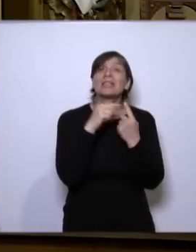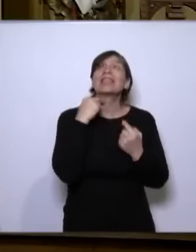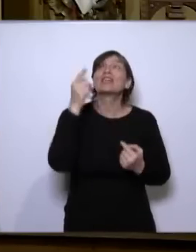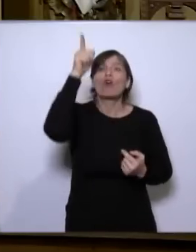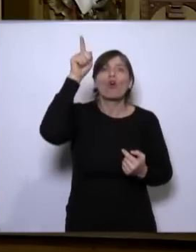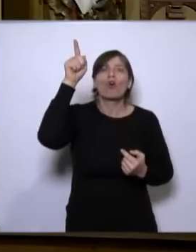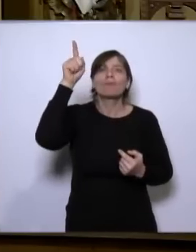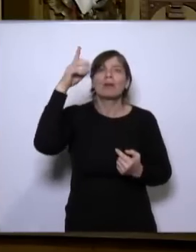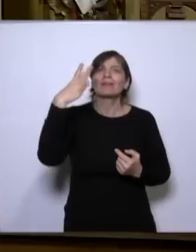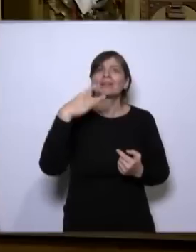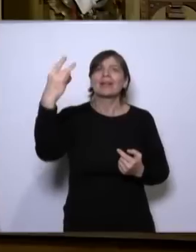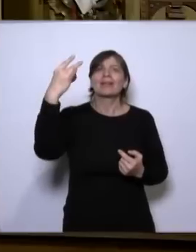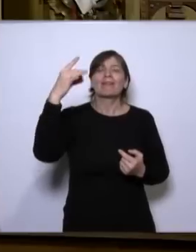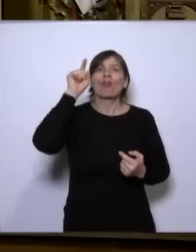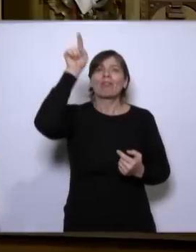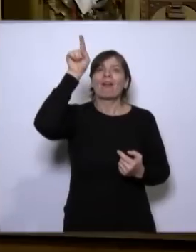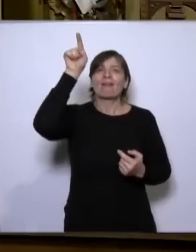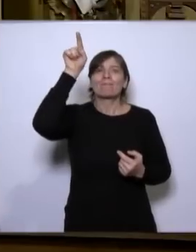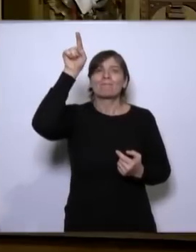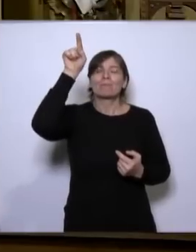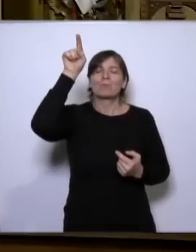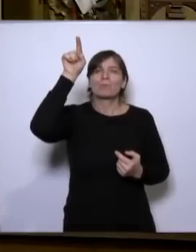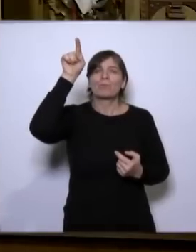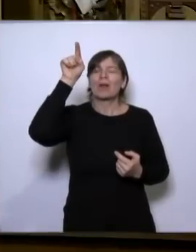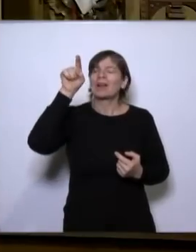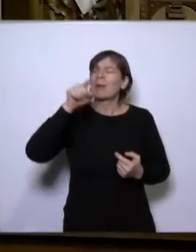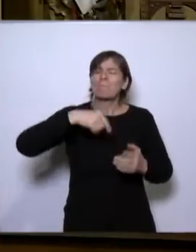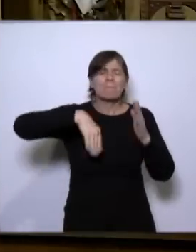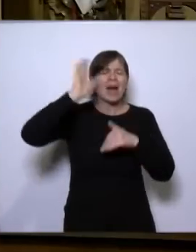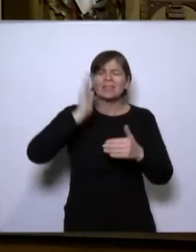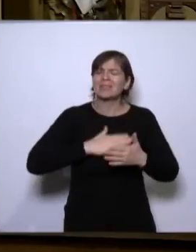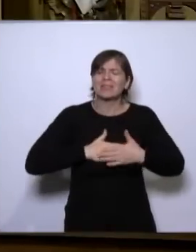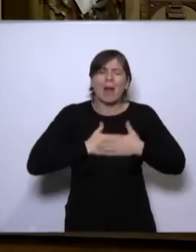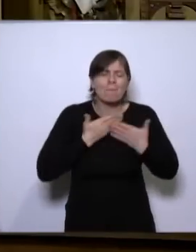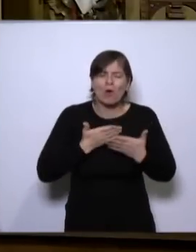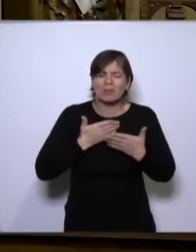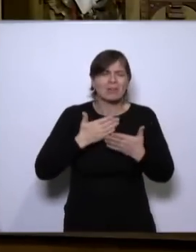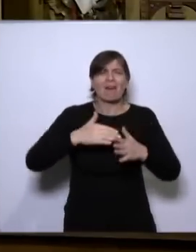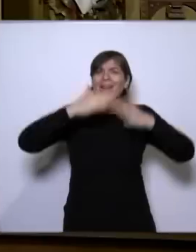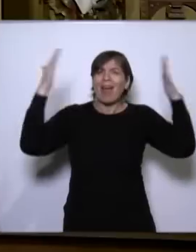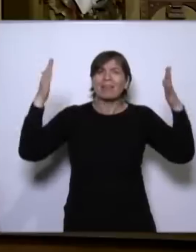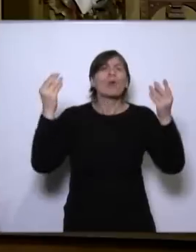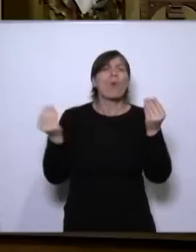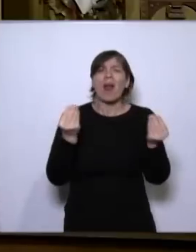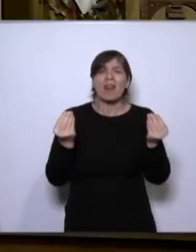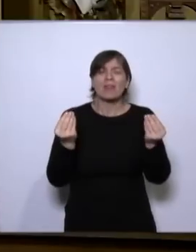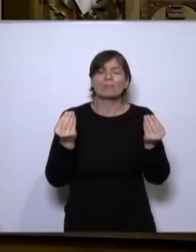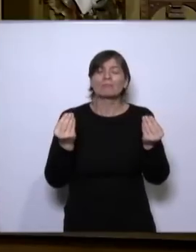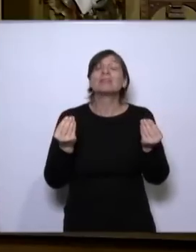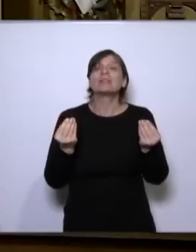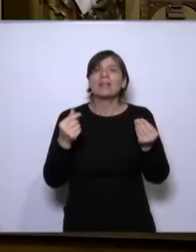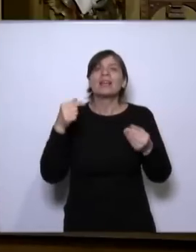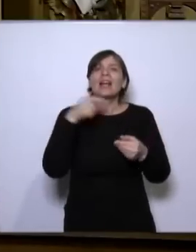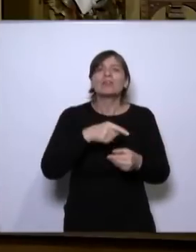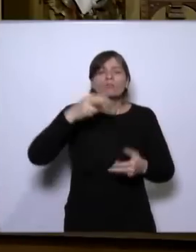Hijo predilecto del Padre. No hay amor más grande. Y lo hizo en